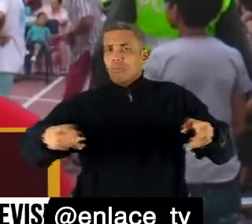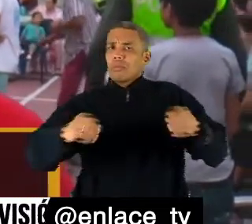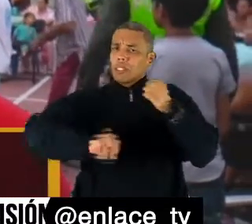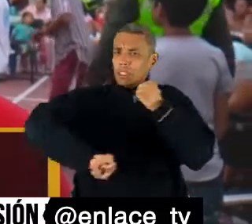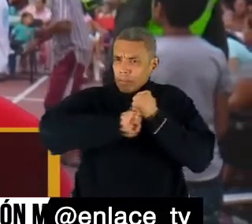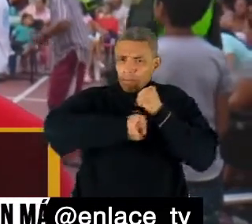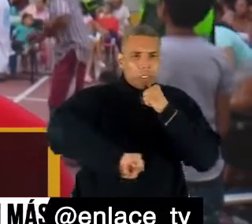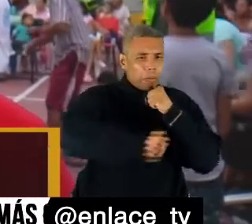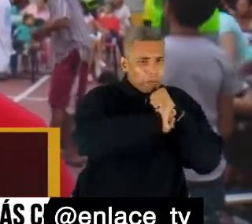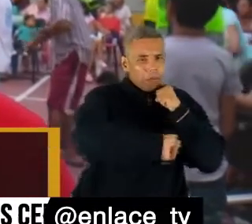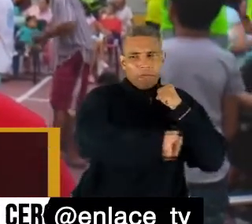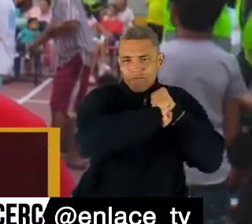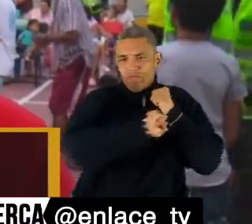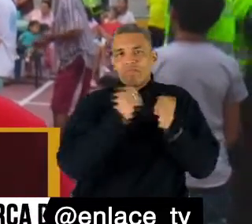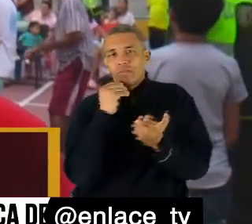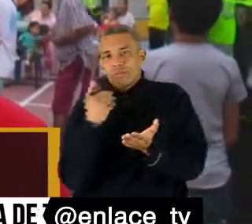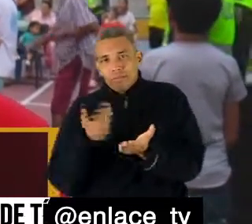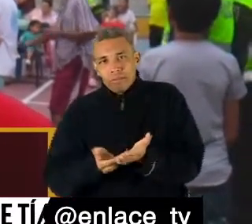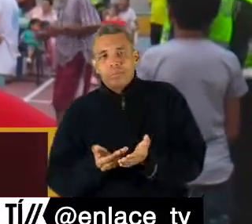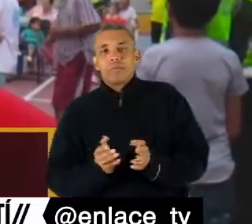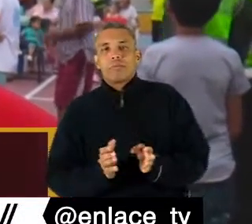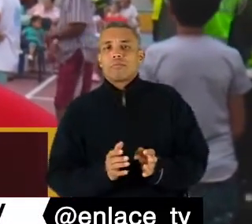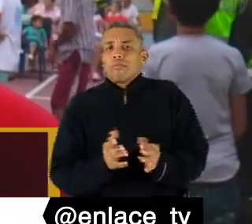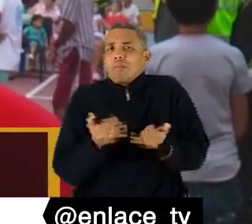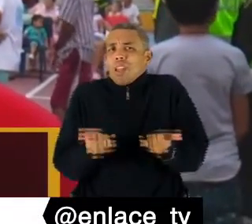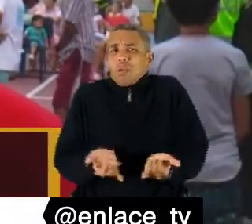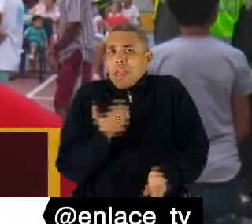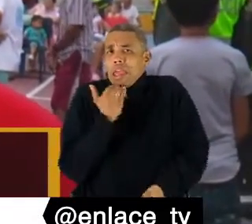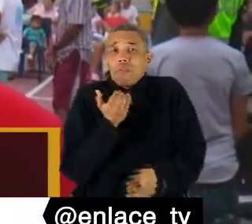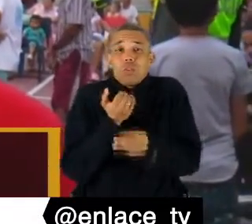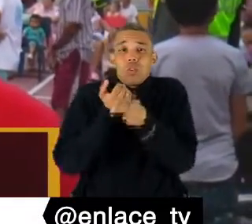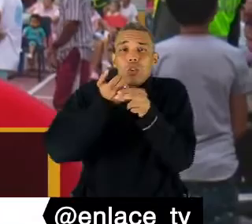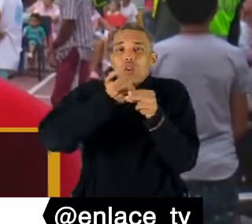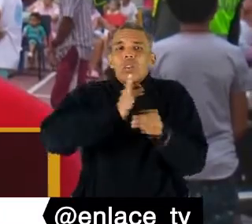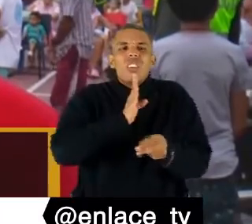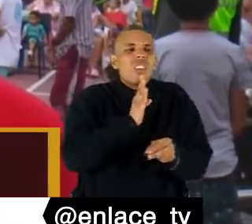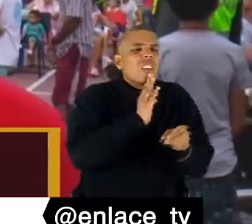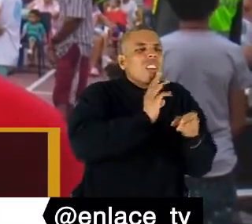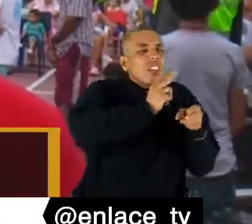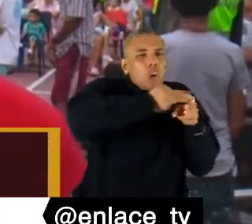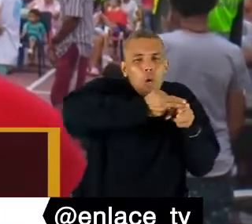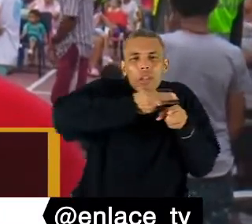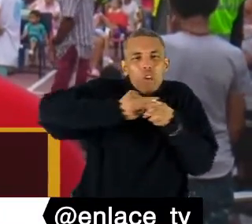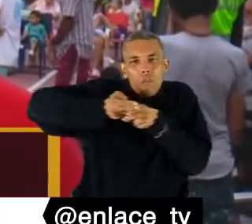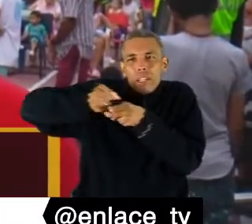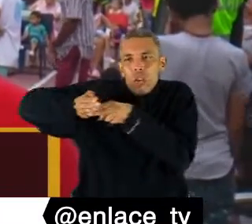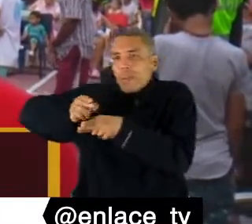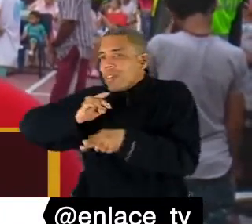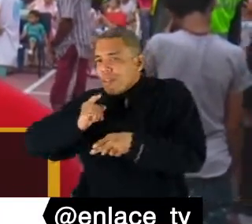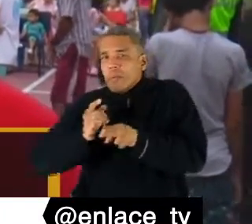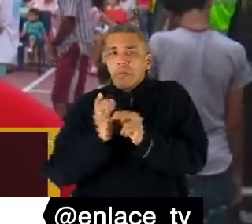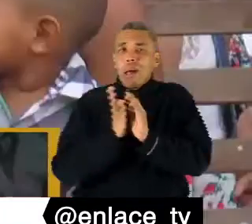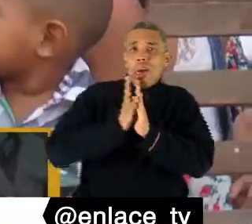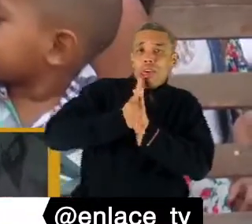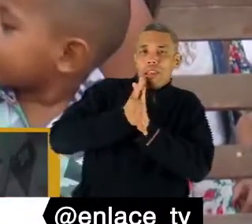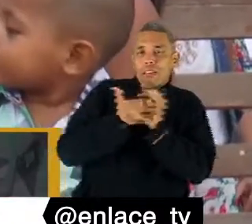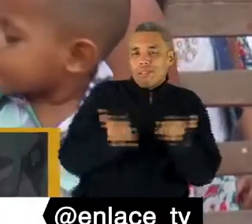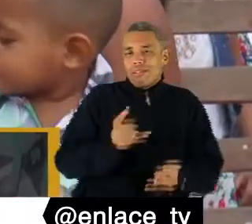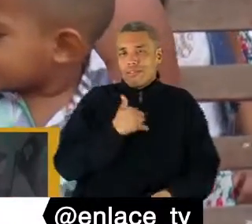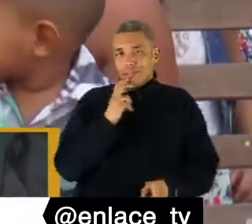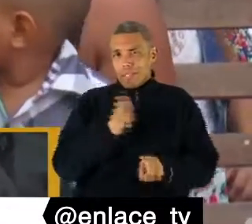ellos. En estos momentos pues me queda difícil para recordar a todos, pero a todos los que colaboraron, los regalitos para el Día de la